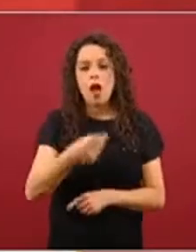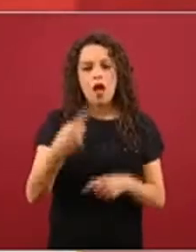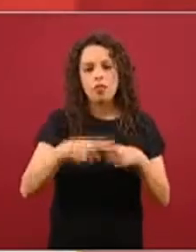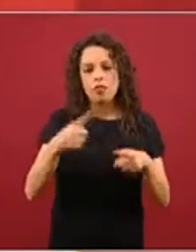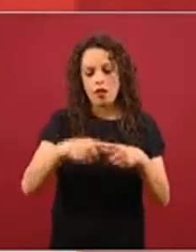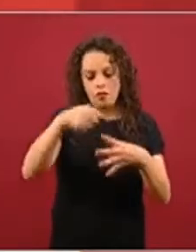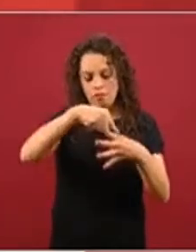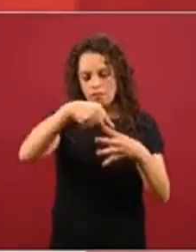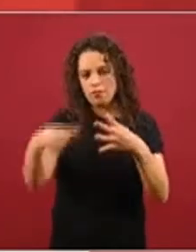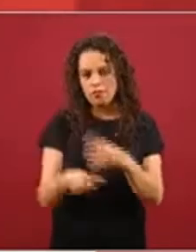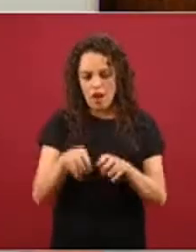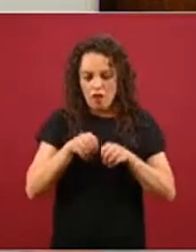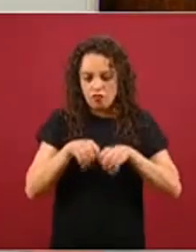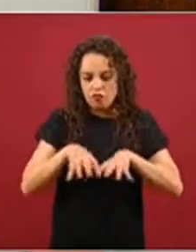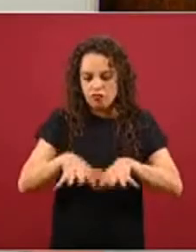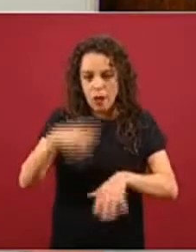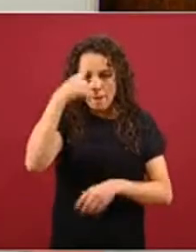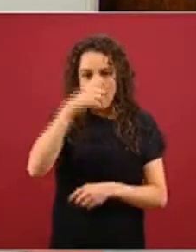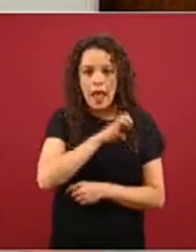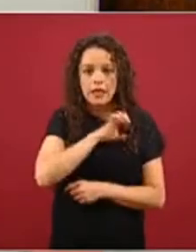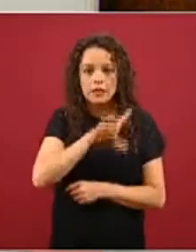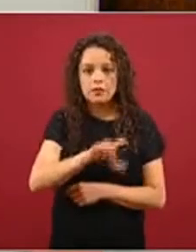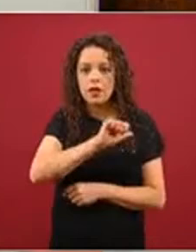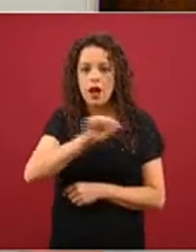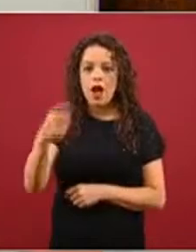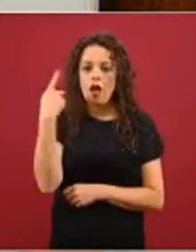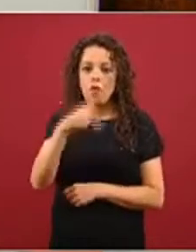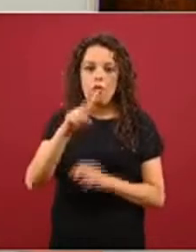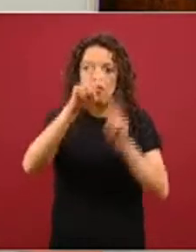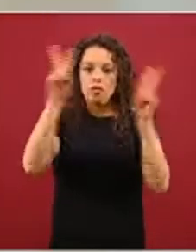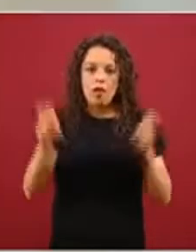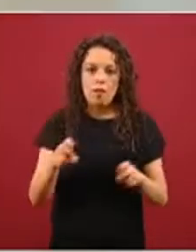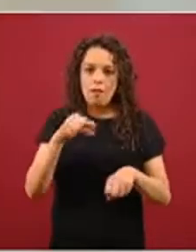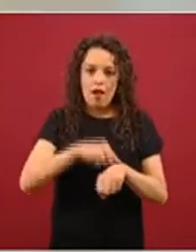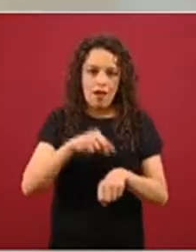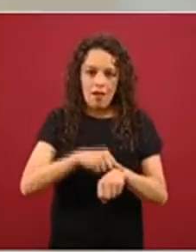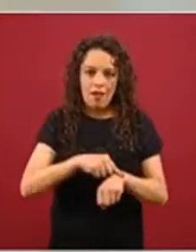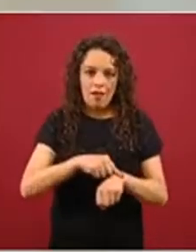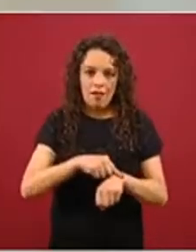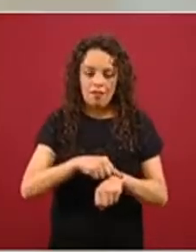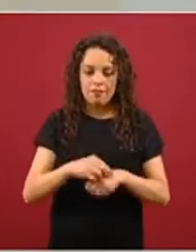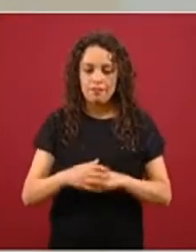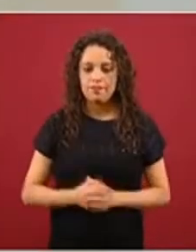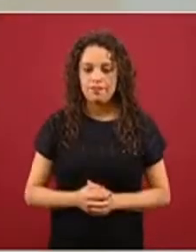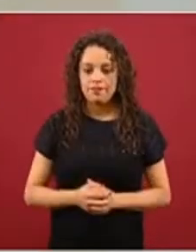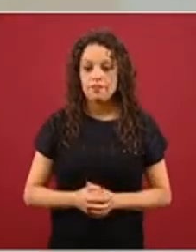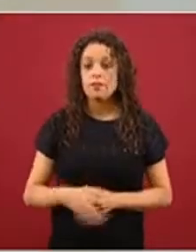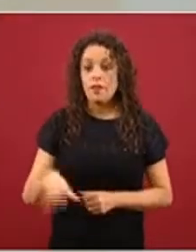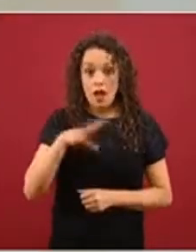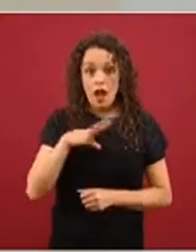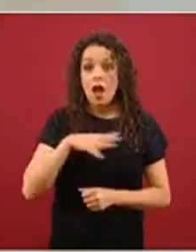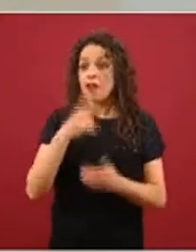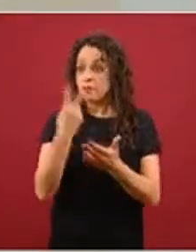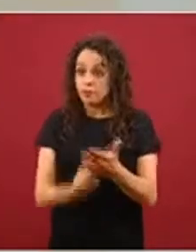las especialidades médicas. Y ahora se está considerando que haya el doble, un aumento súbito de